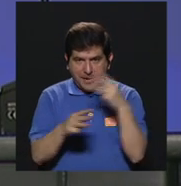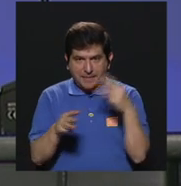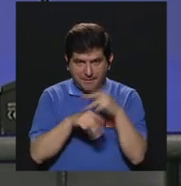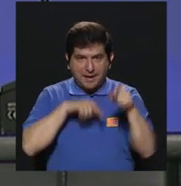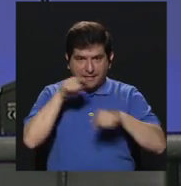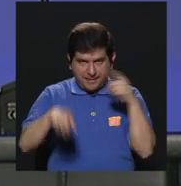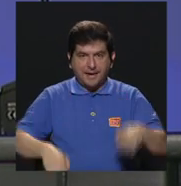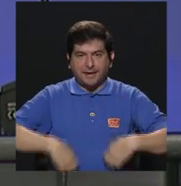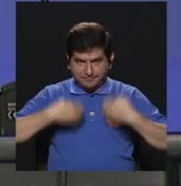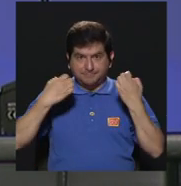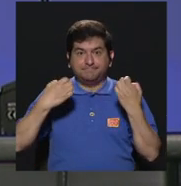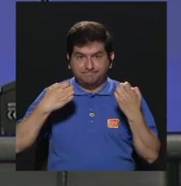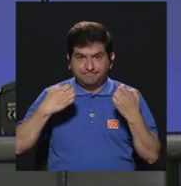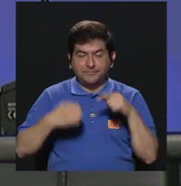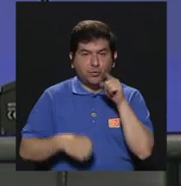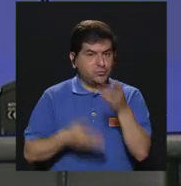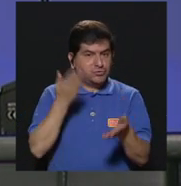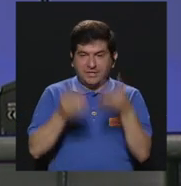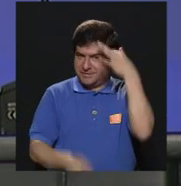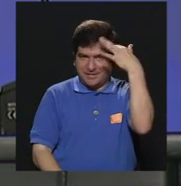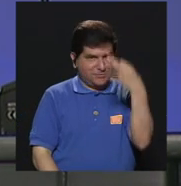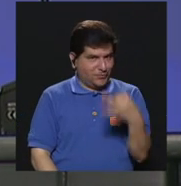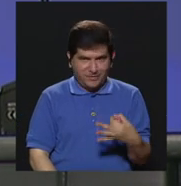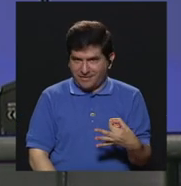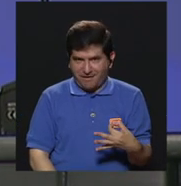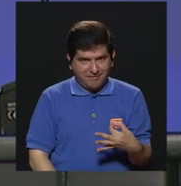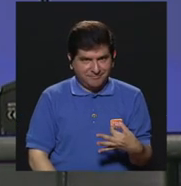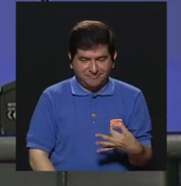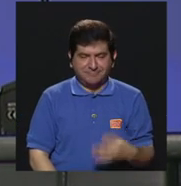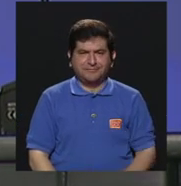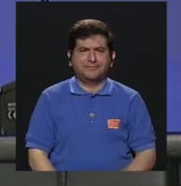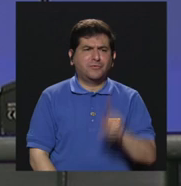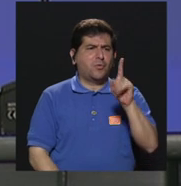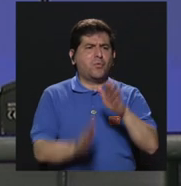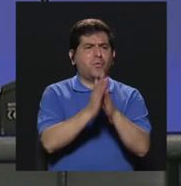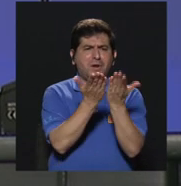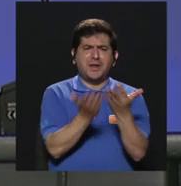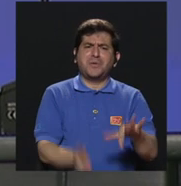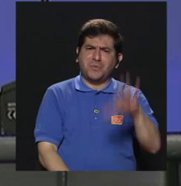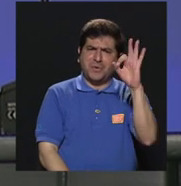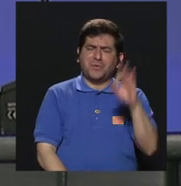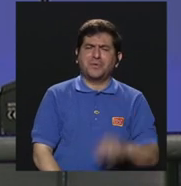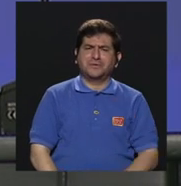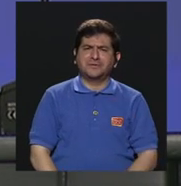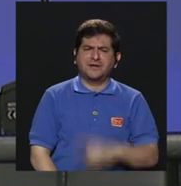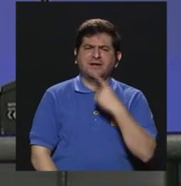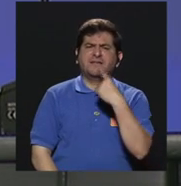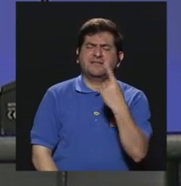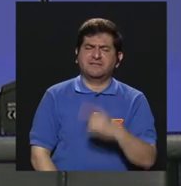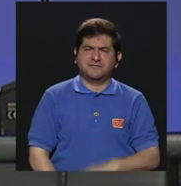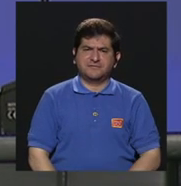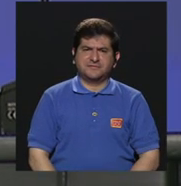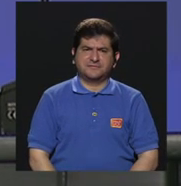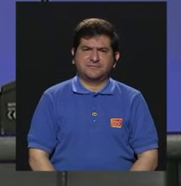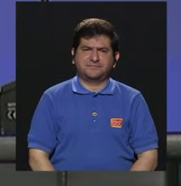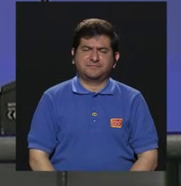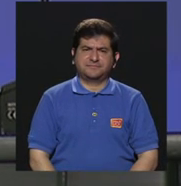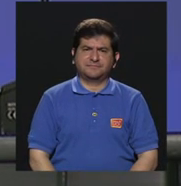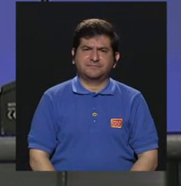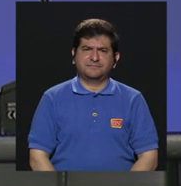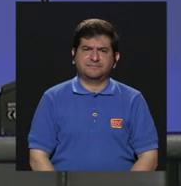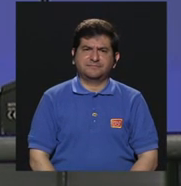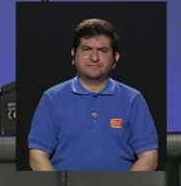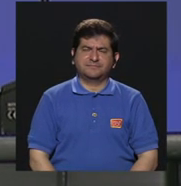crítica, aunque ustedes no lo crean. Me encontré un libro un día de estos que dice